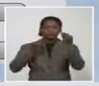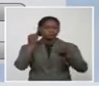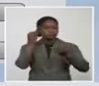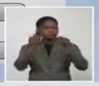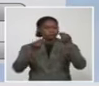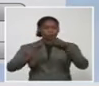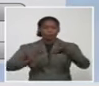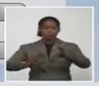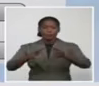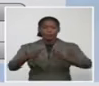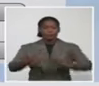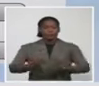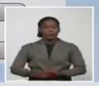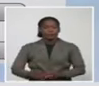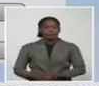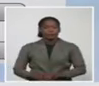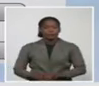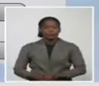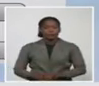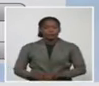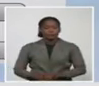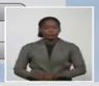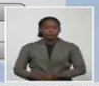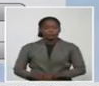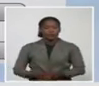se acumulan